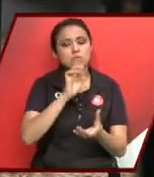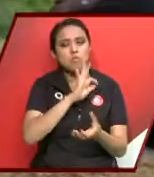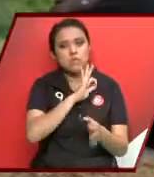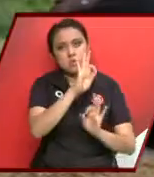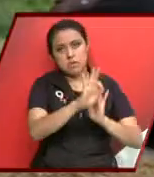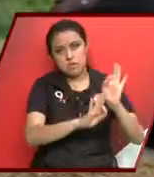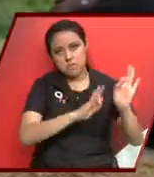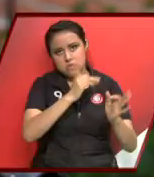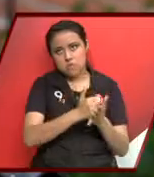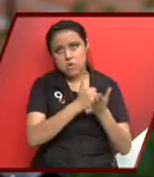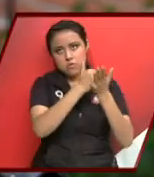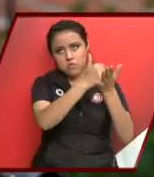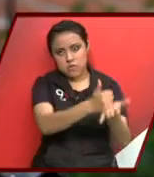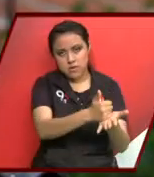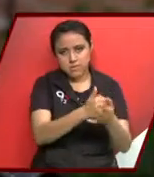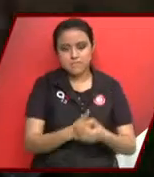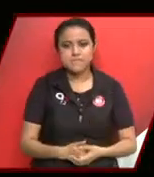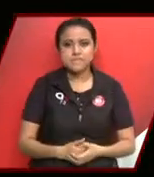tratamiento.